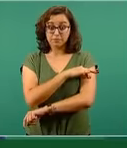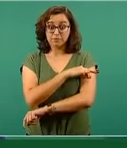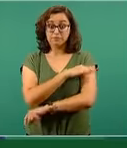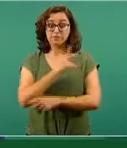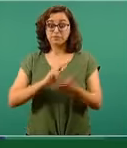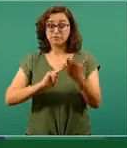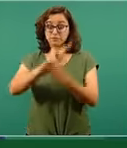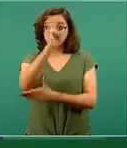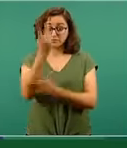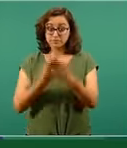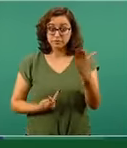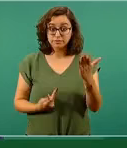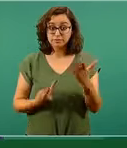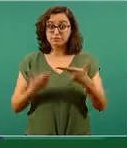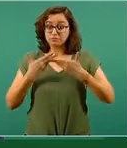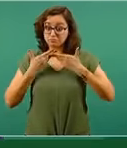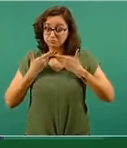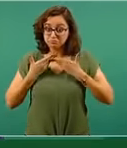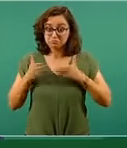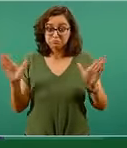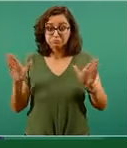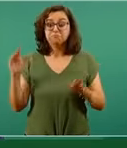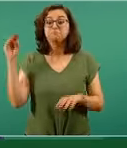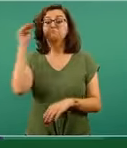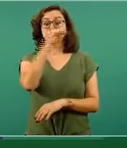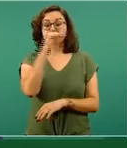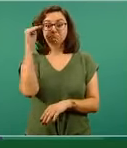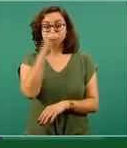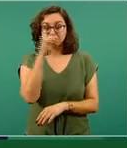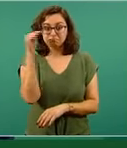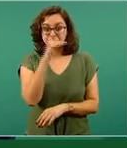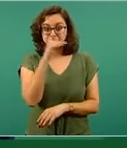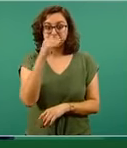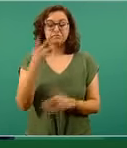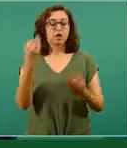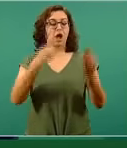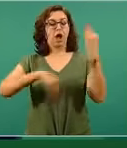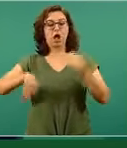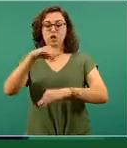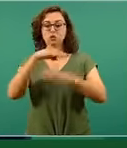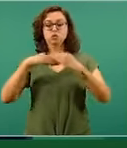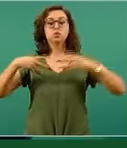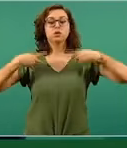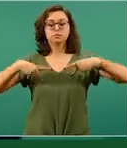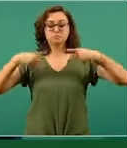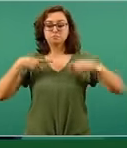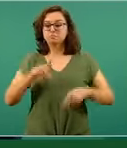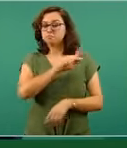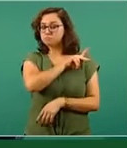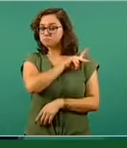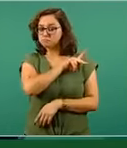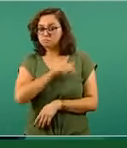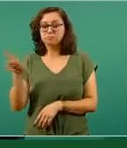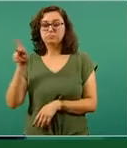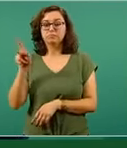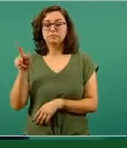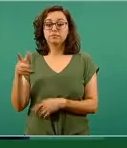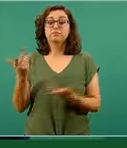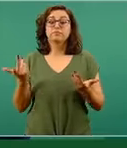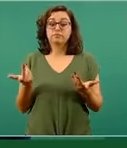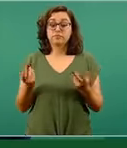es un programa público, es un programa gratuito, es un programa de cobertura universal y requiere, como decíamos